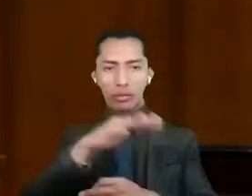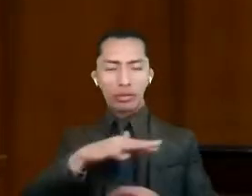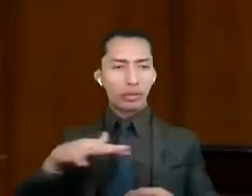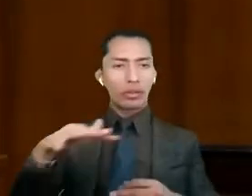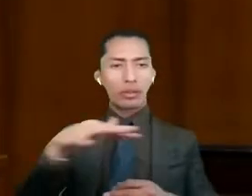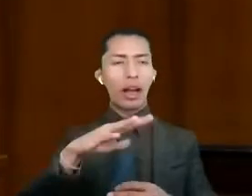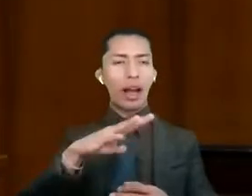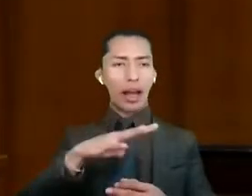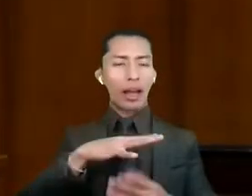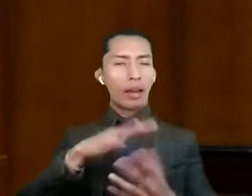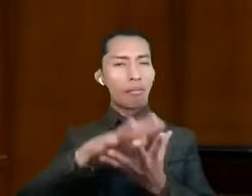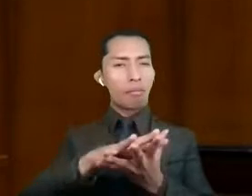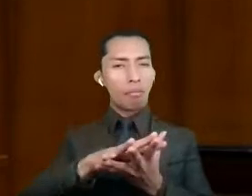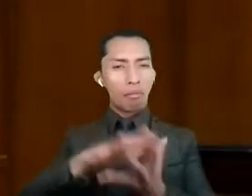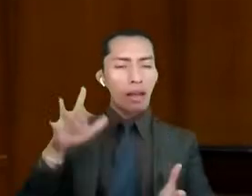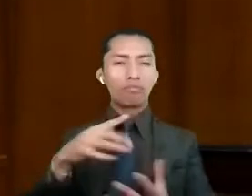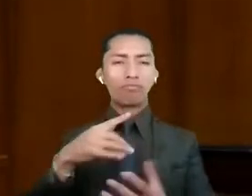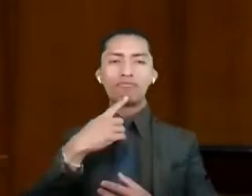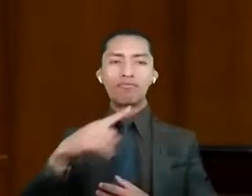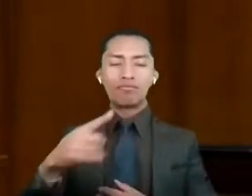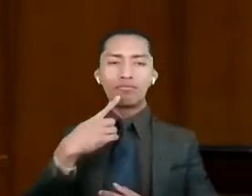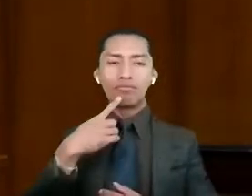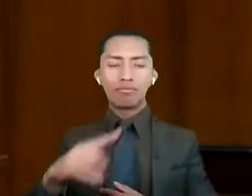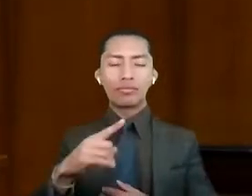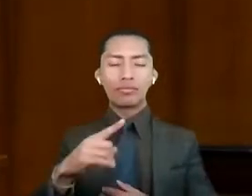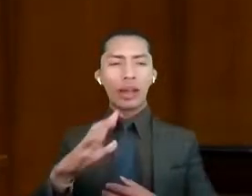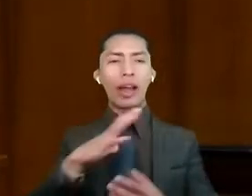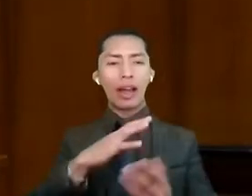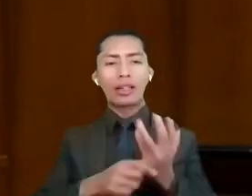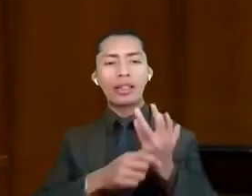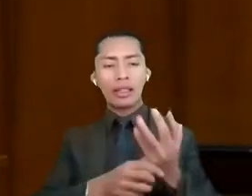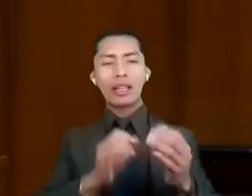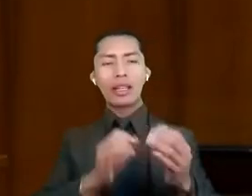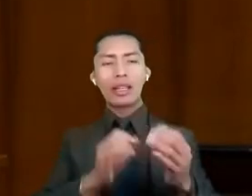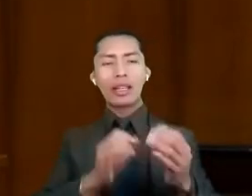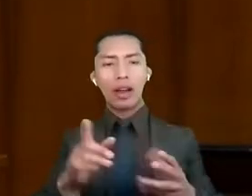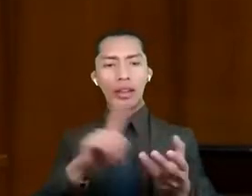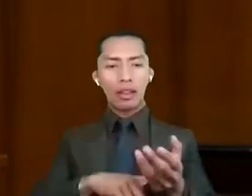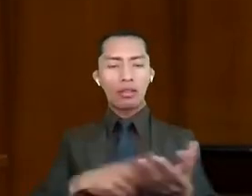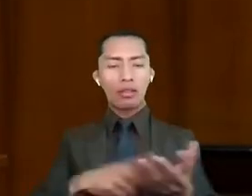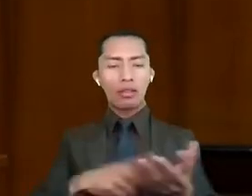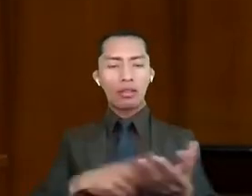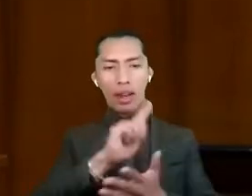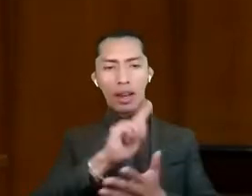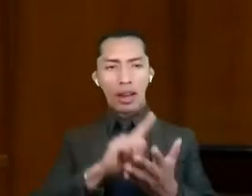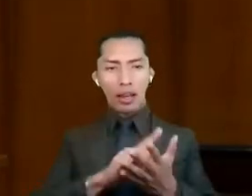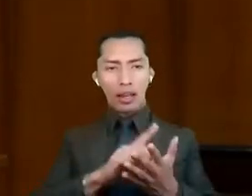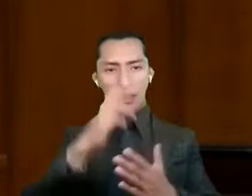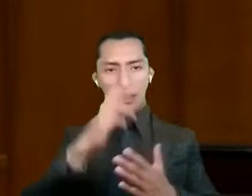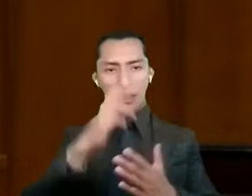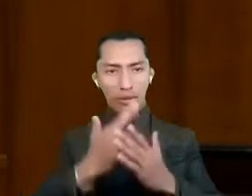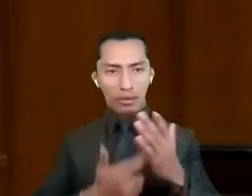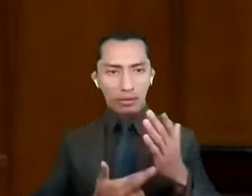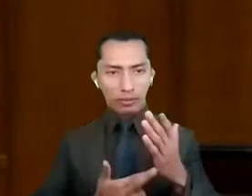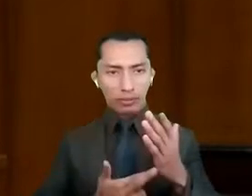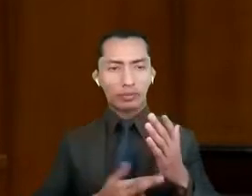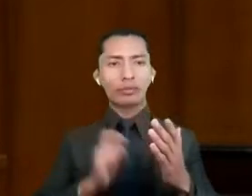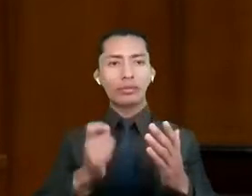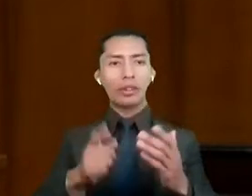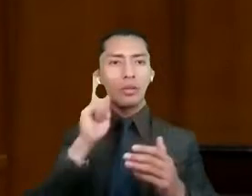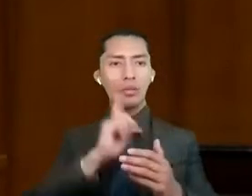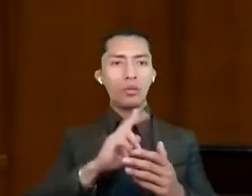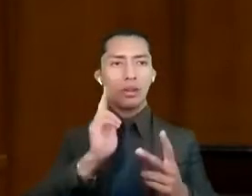mayor número de denuncias de acuerdo a la información de incidencia delictiva que incluye feminicidio